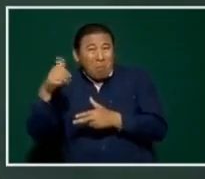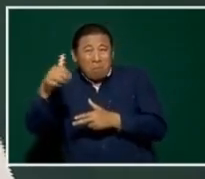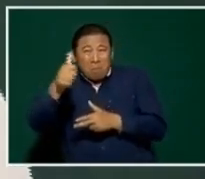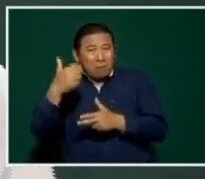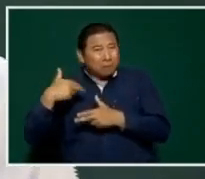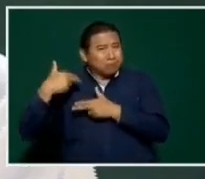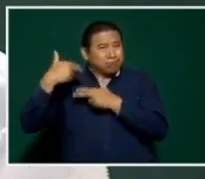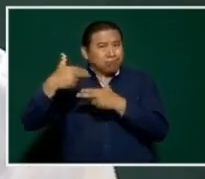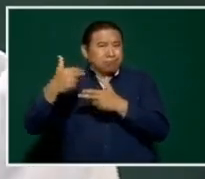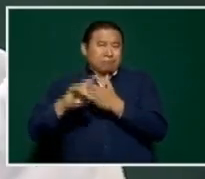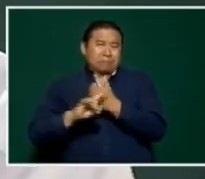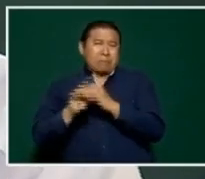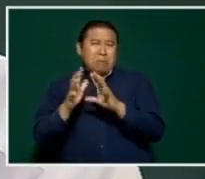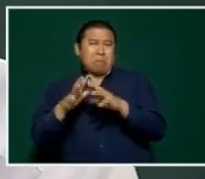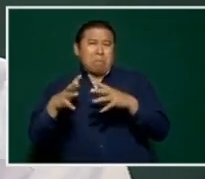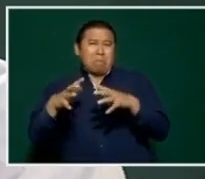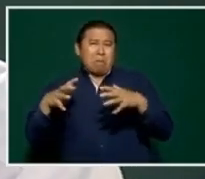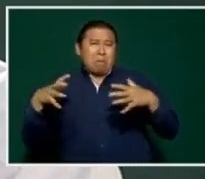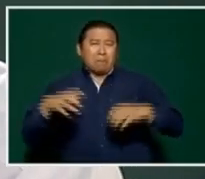se han magnificado